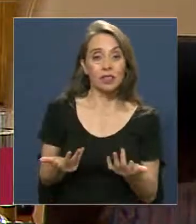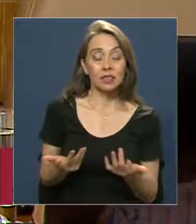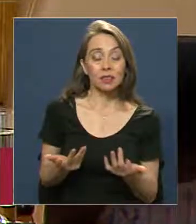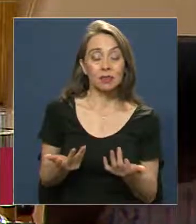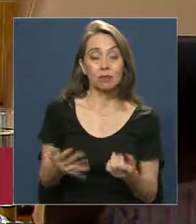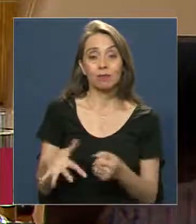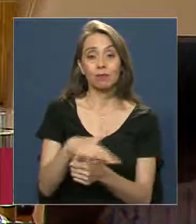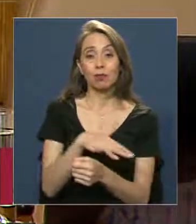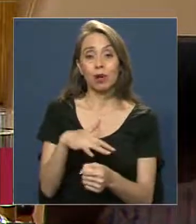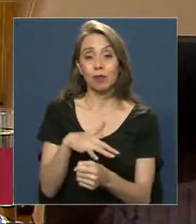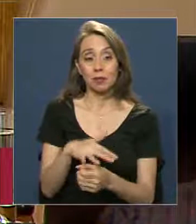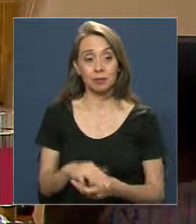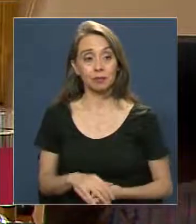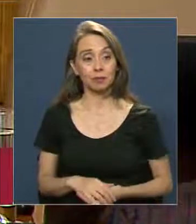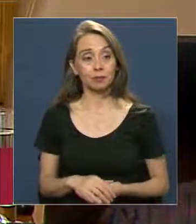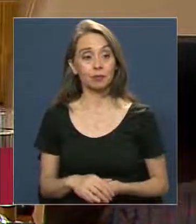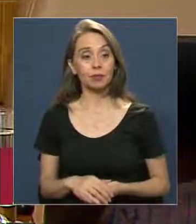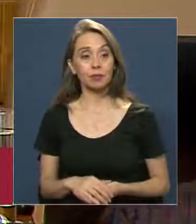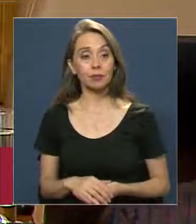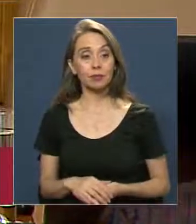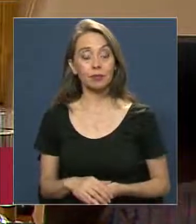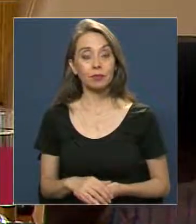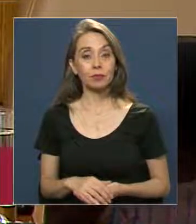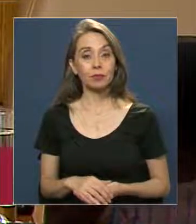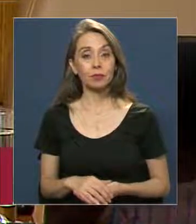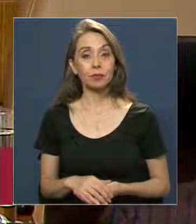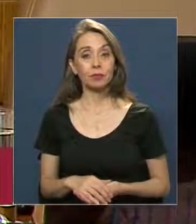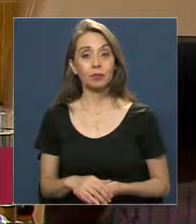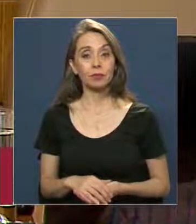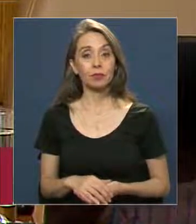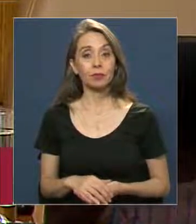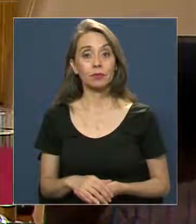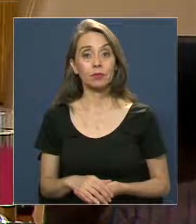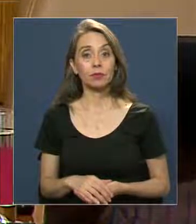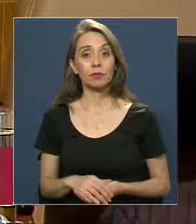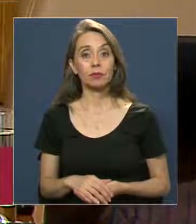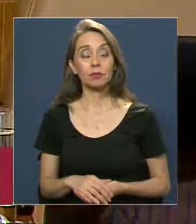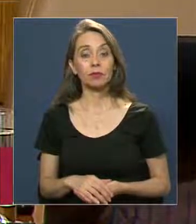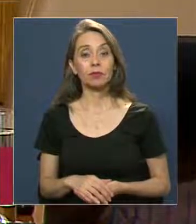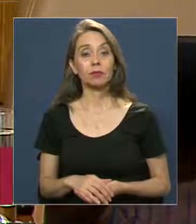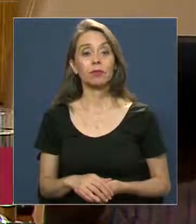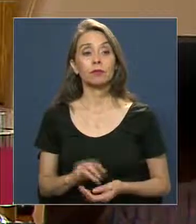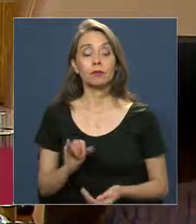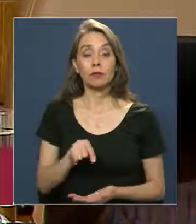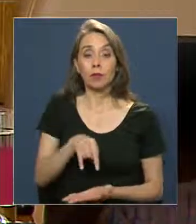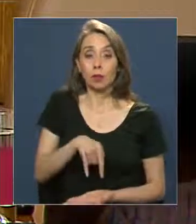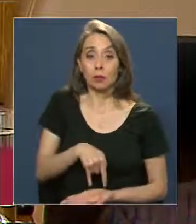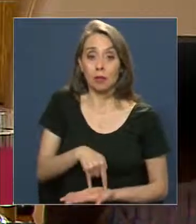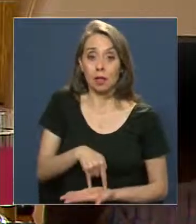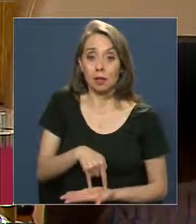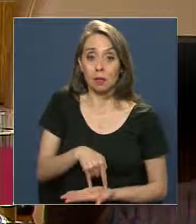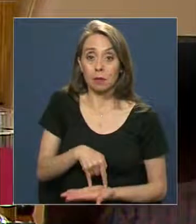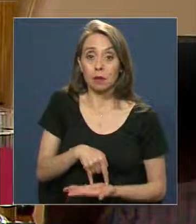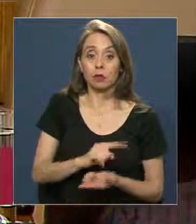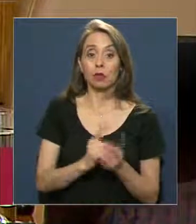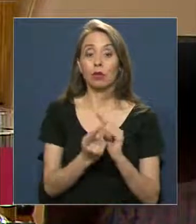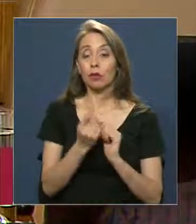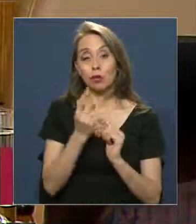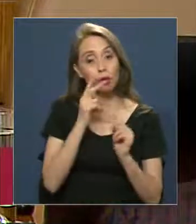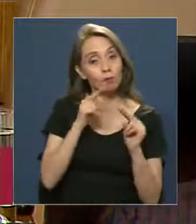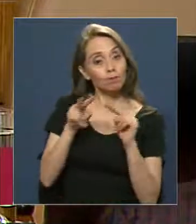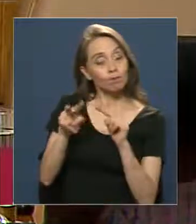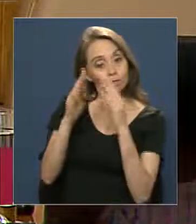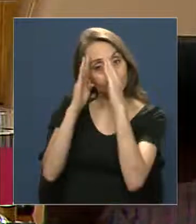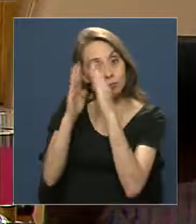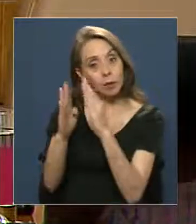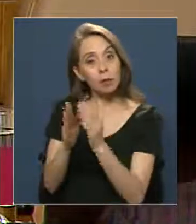un llamado. Yo creo que si no mejoramos también esa mirada desde el Parlamento hacia nuestras pequeñas y medianas